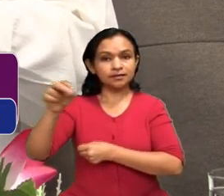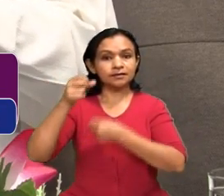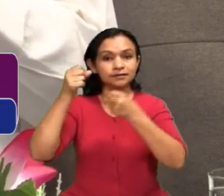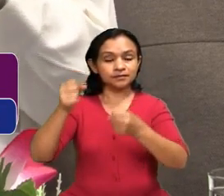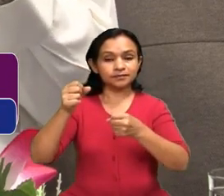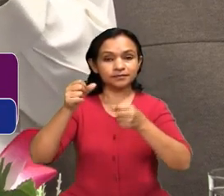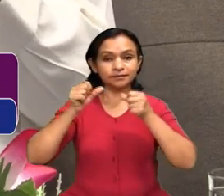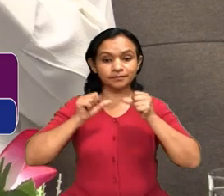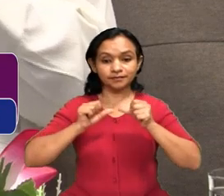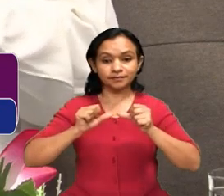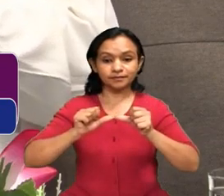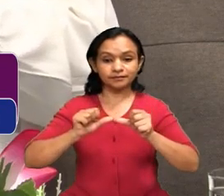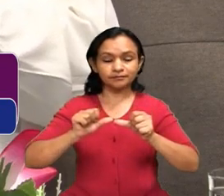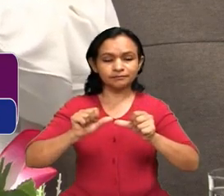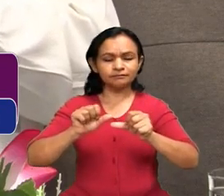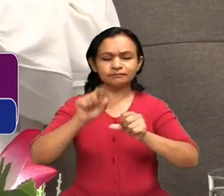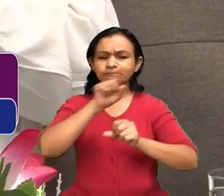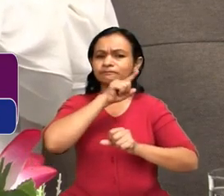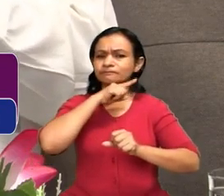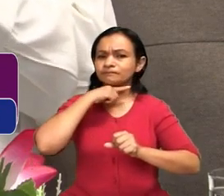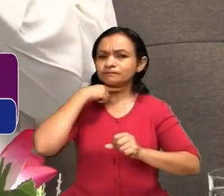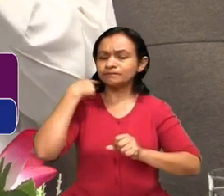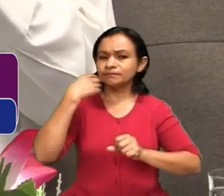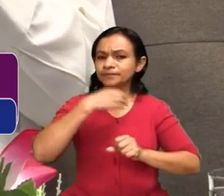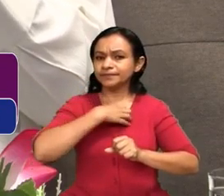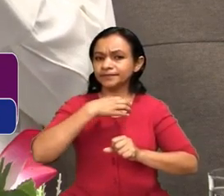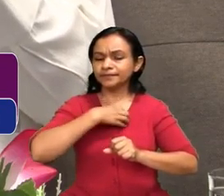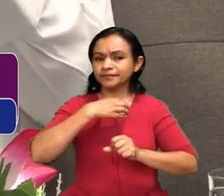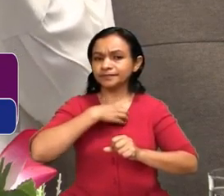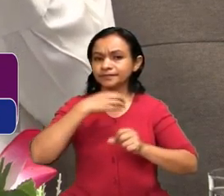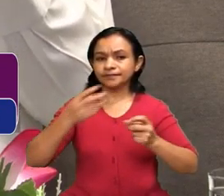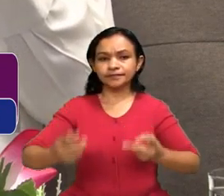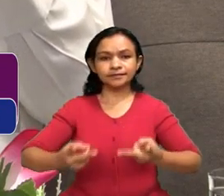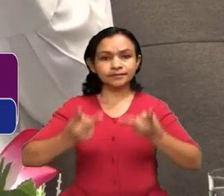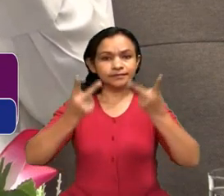la continuidad viviente. No solo es